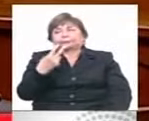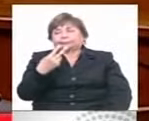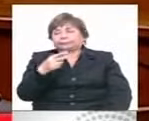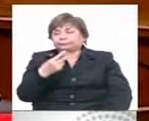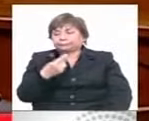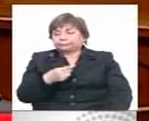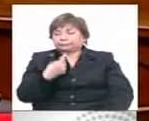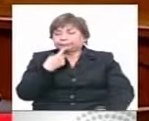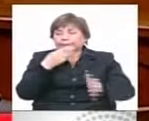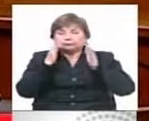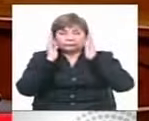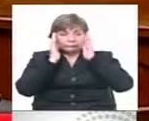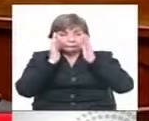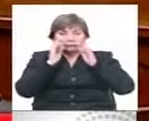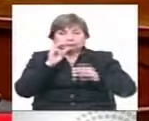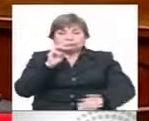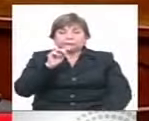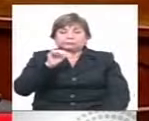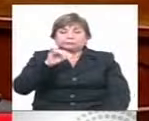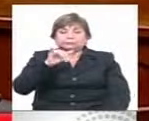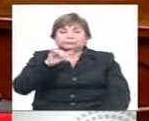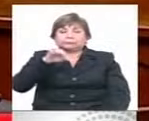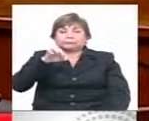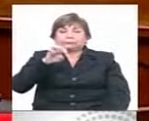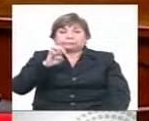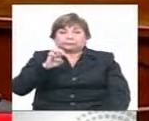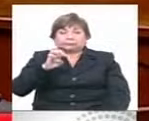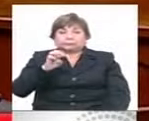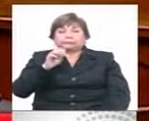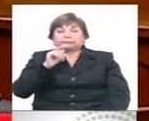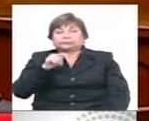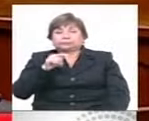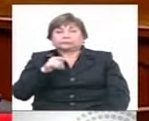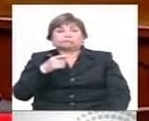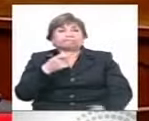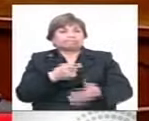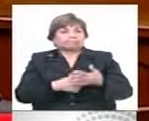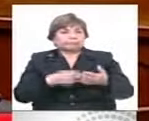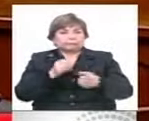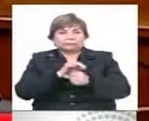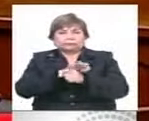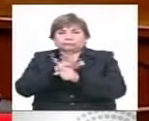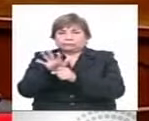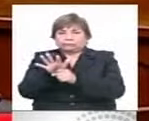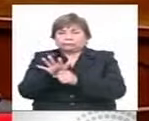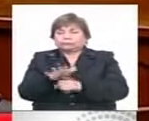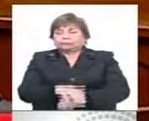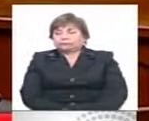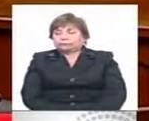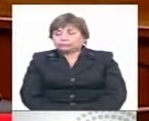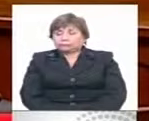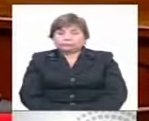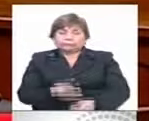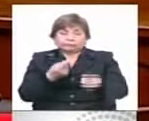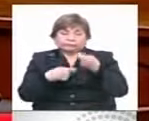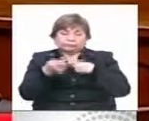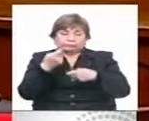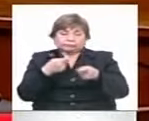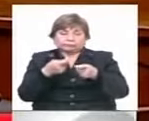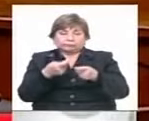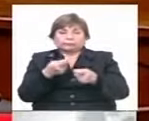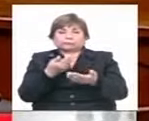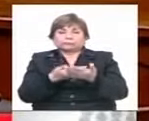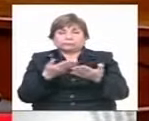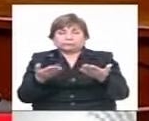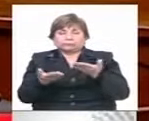cuales se concentran en las MIPE y en actividades severamente afectadas por la COVID-19, como el comercio y los